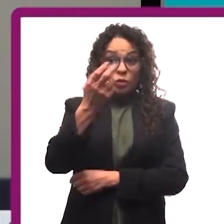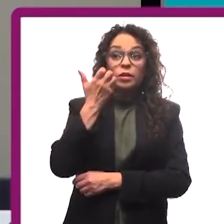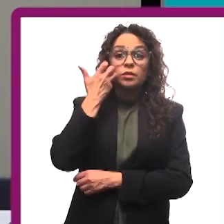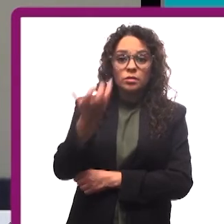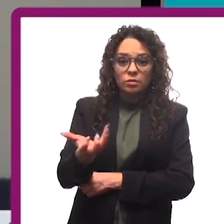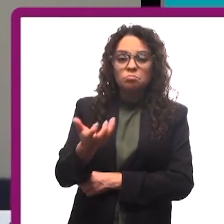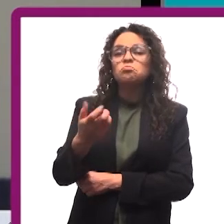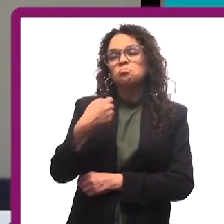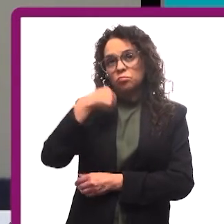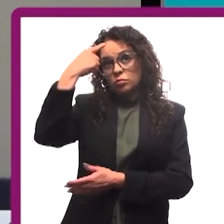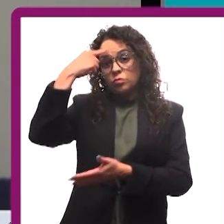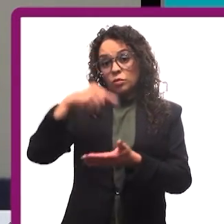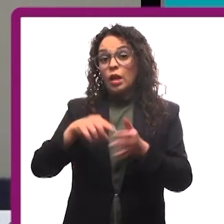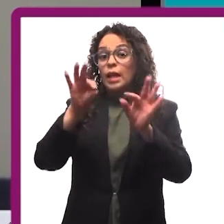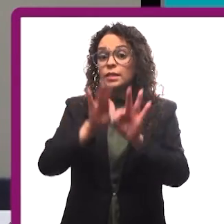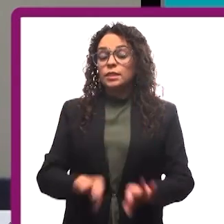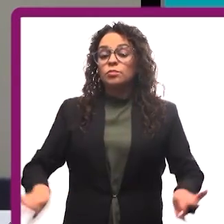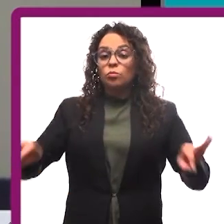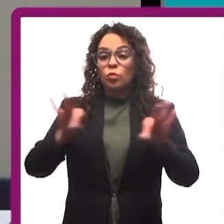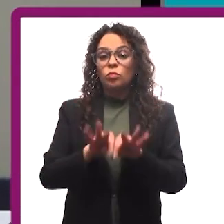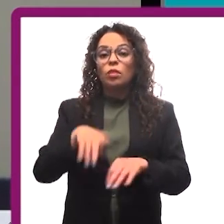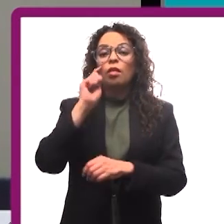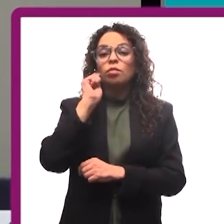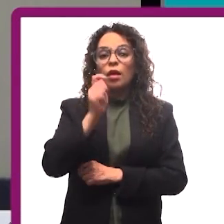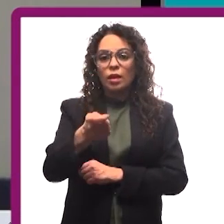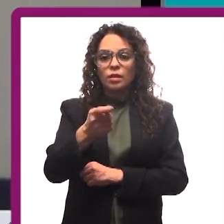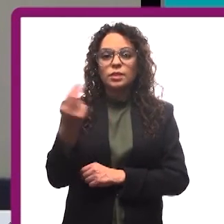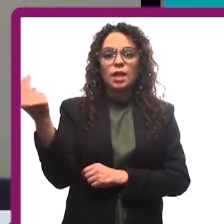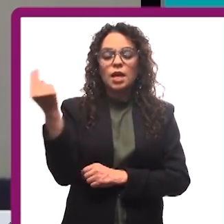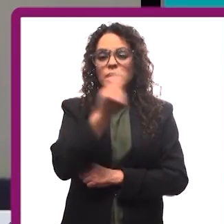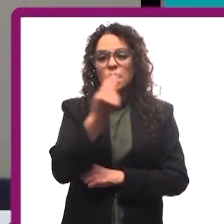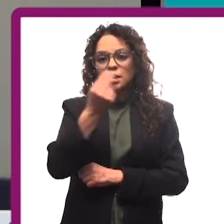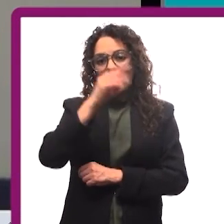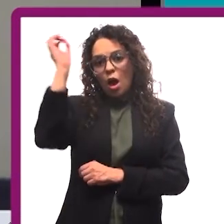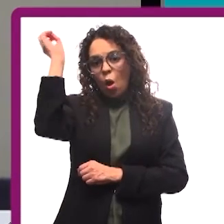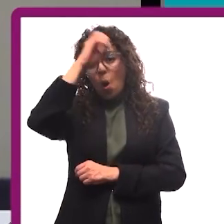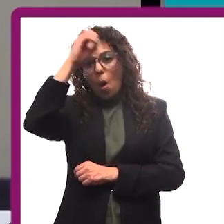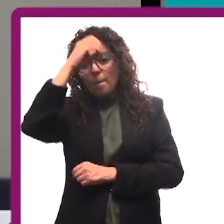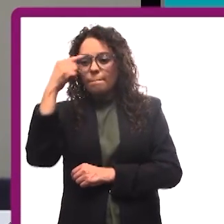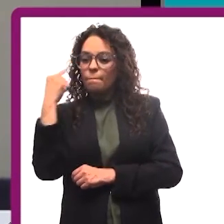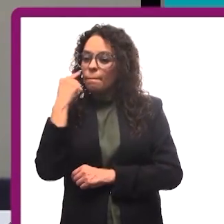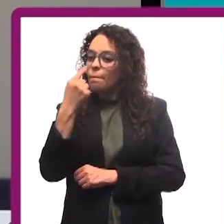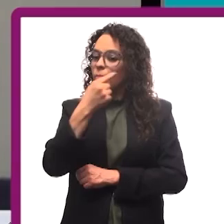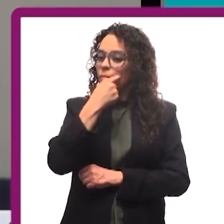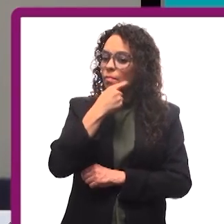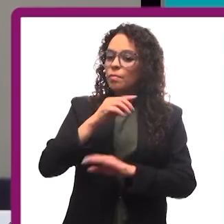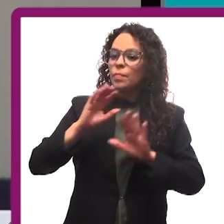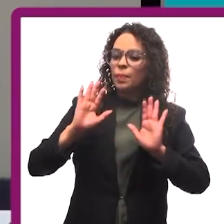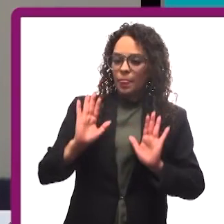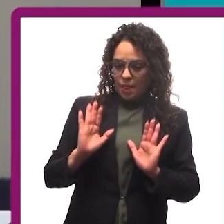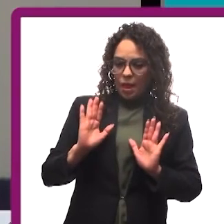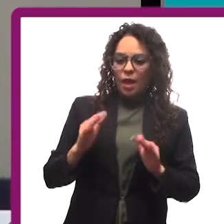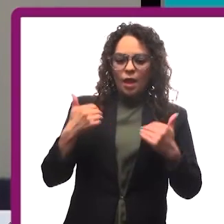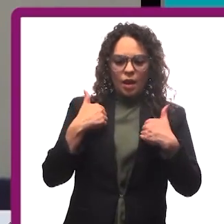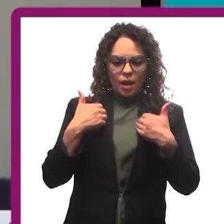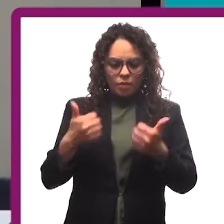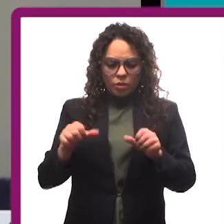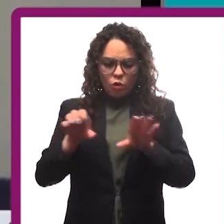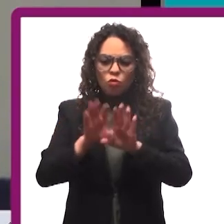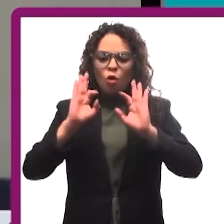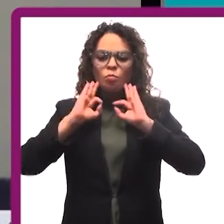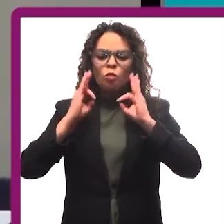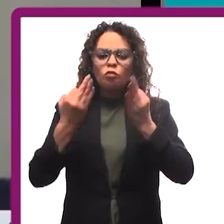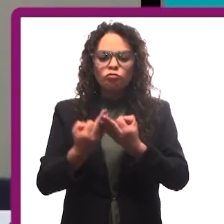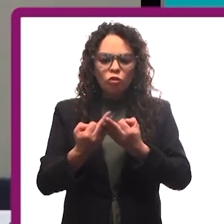sería importante tener una mirada crítica, un análisis crítico de los medios de